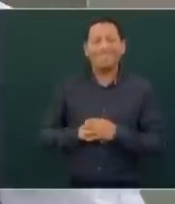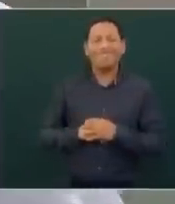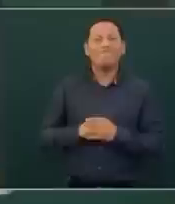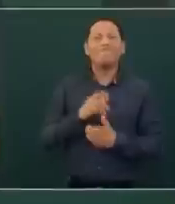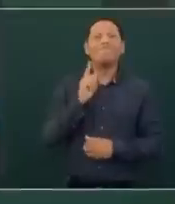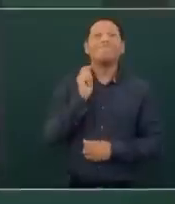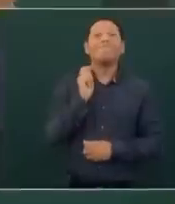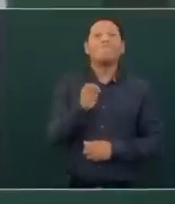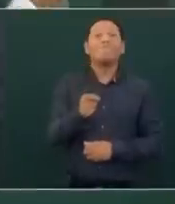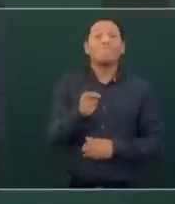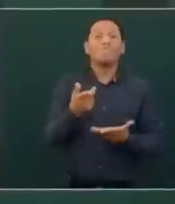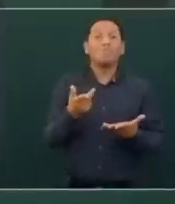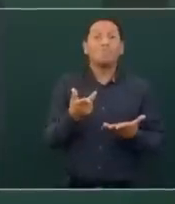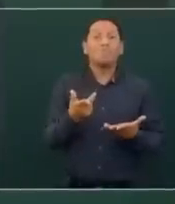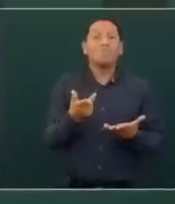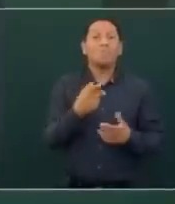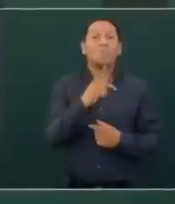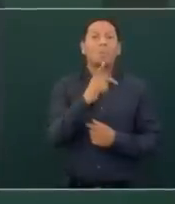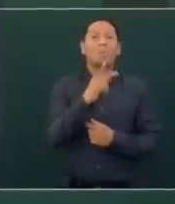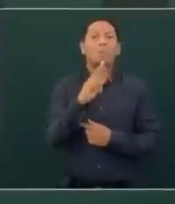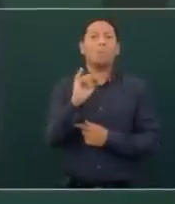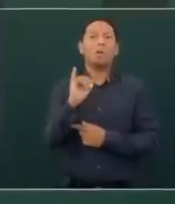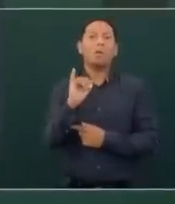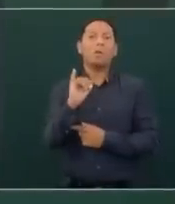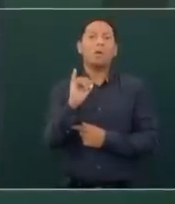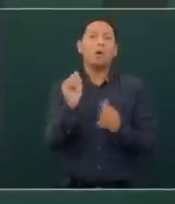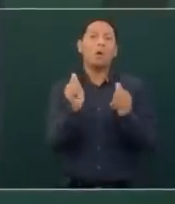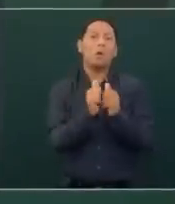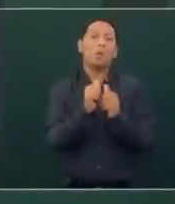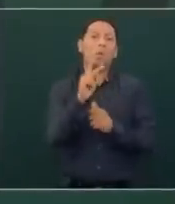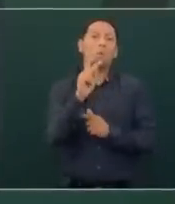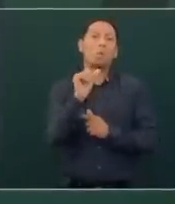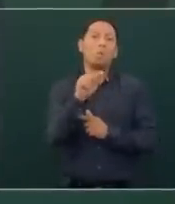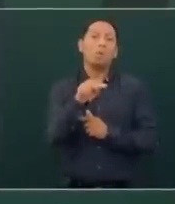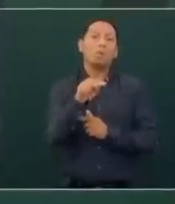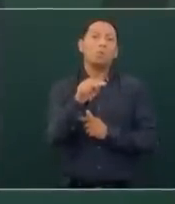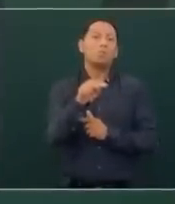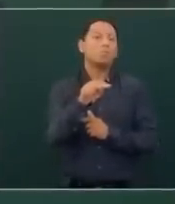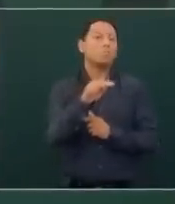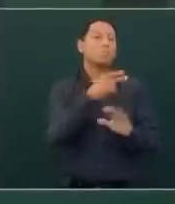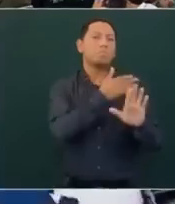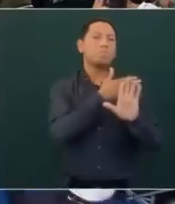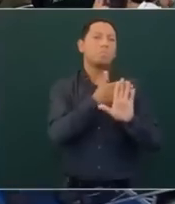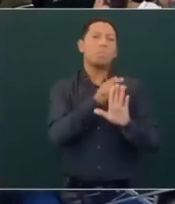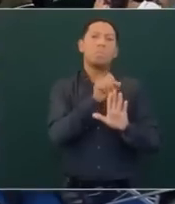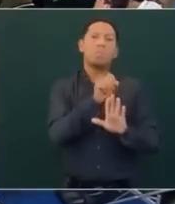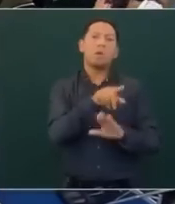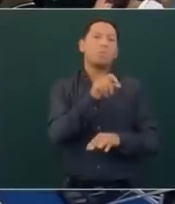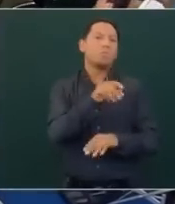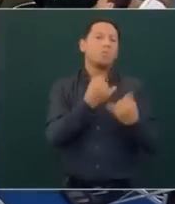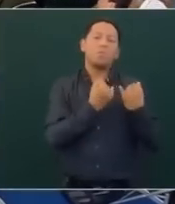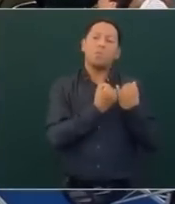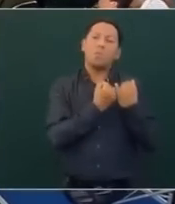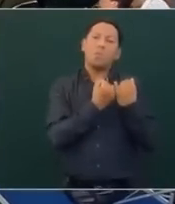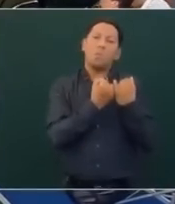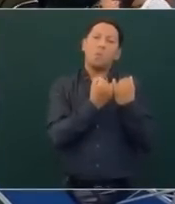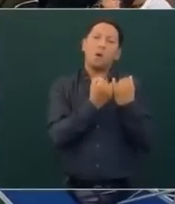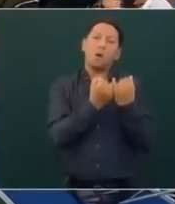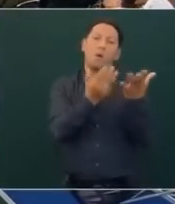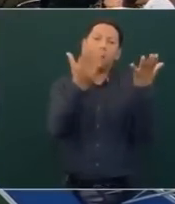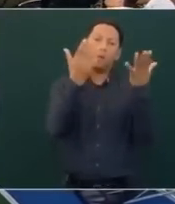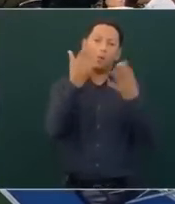significaban lo mismo. Entonces necesitaban una renovación del